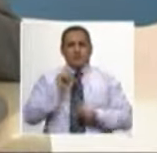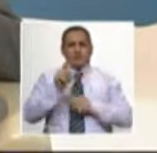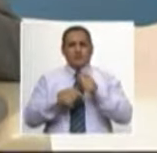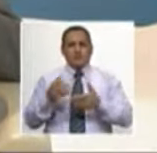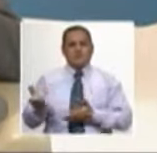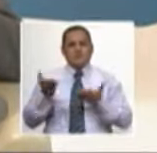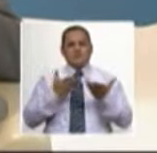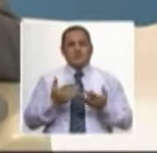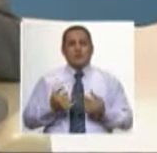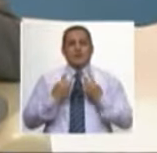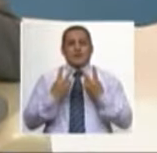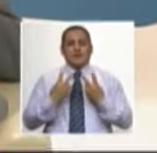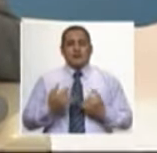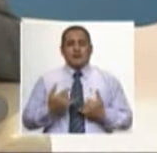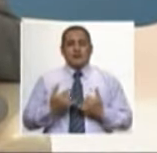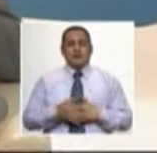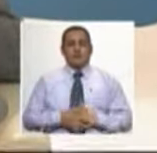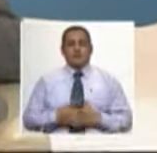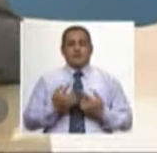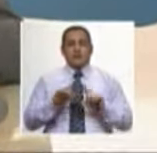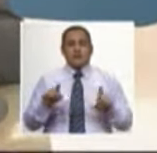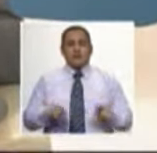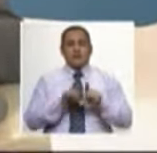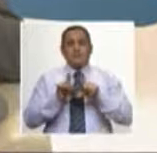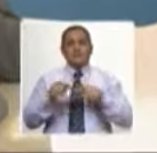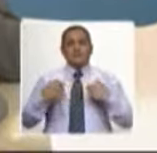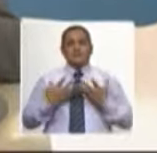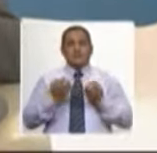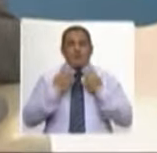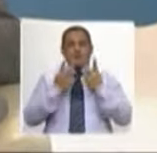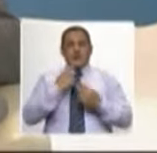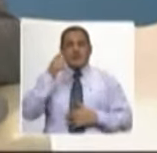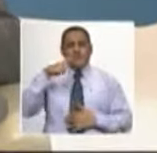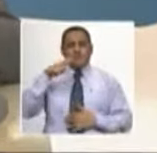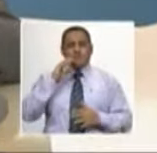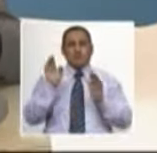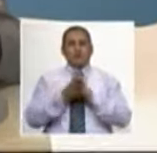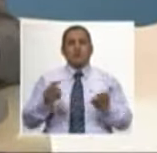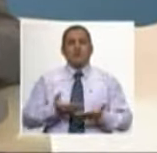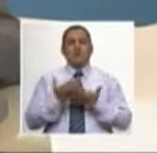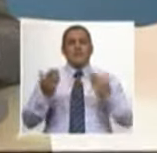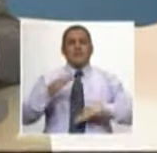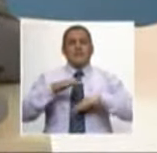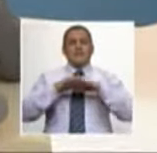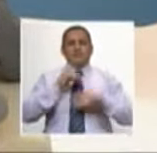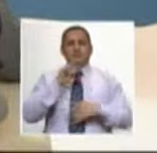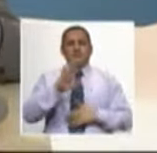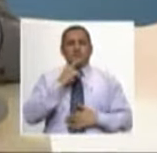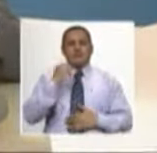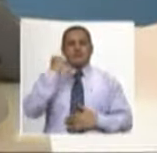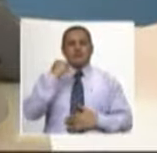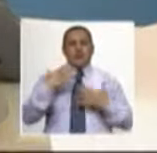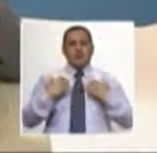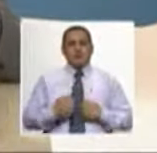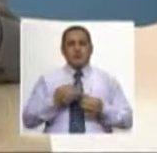invitado, pero estamos quizá ante la necesidad de saber cuáles son los límites de este derecho. Los abogados le